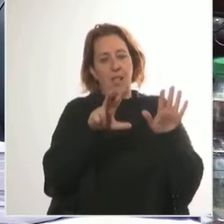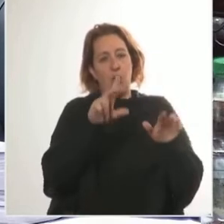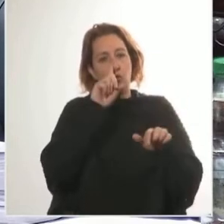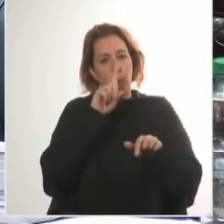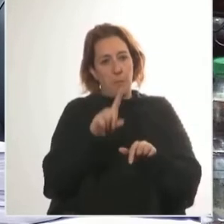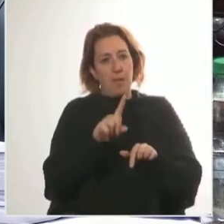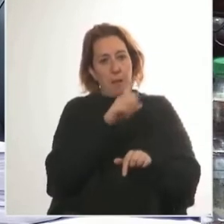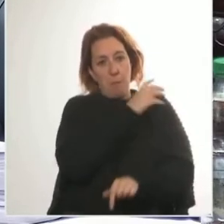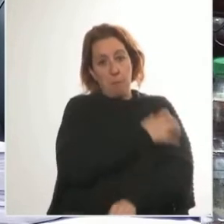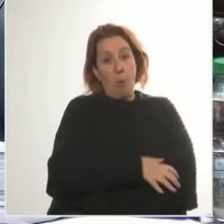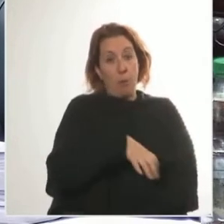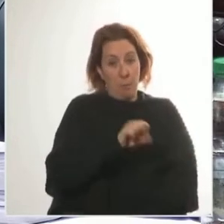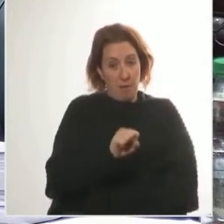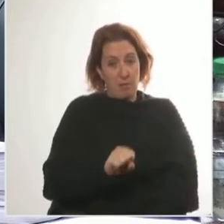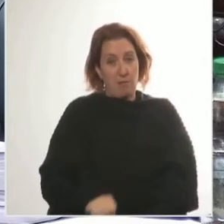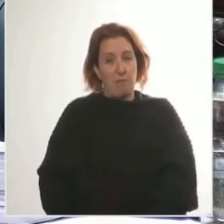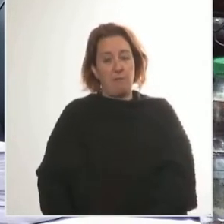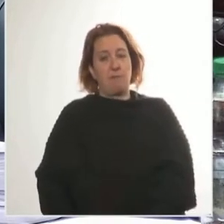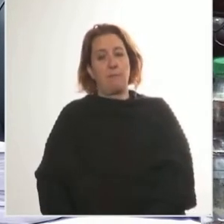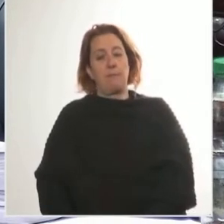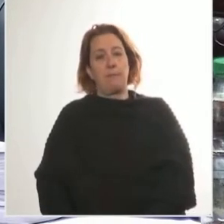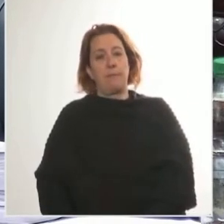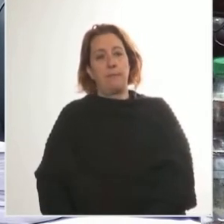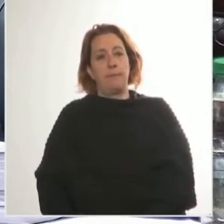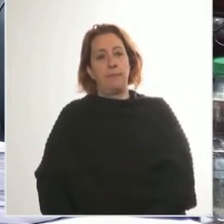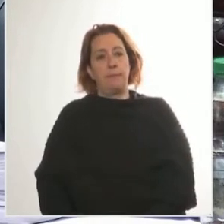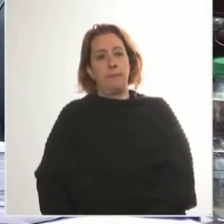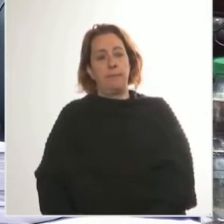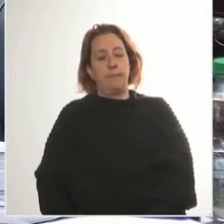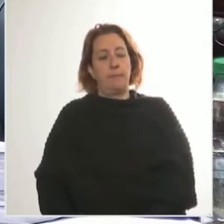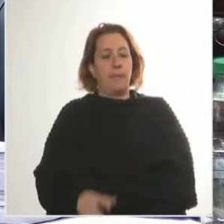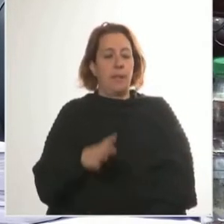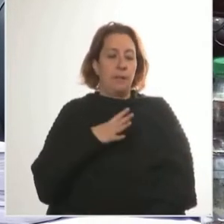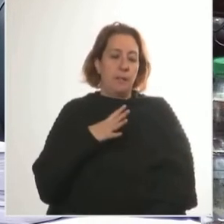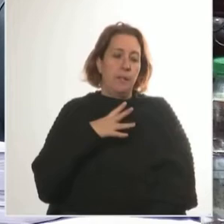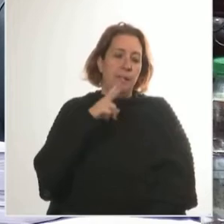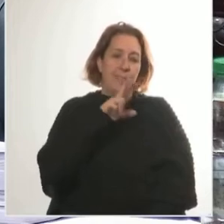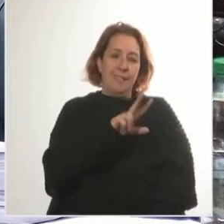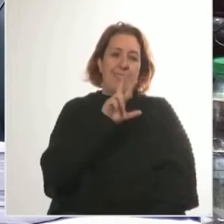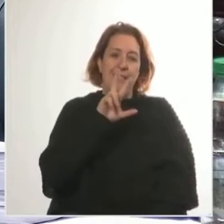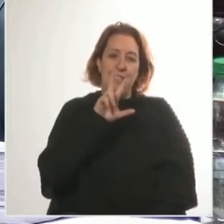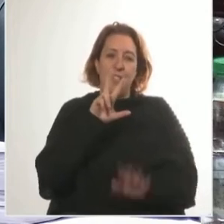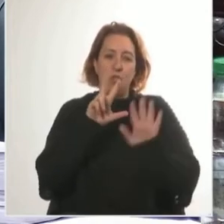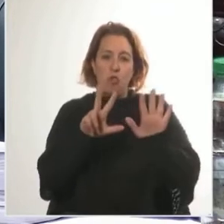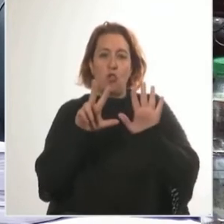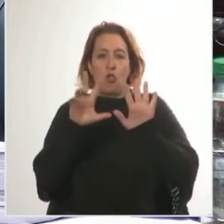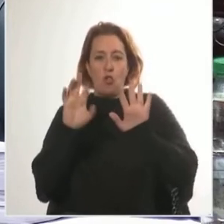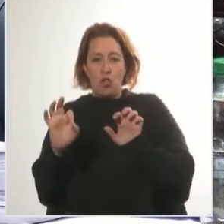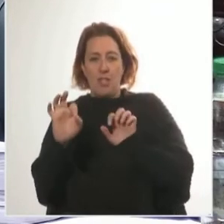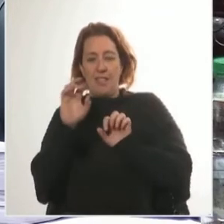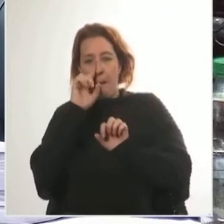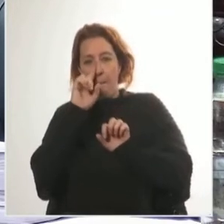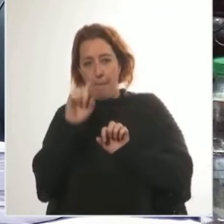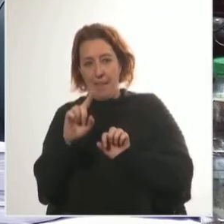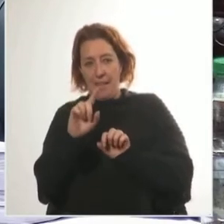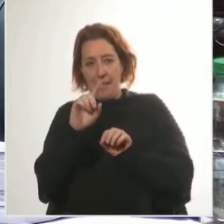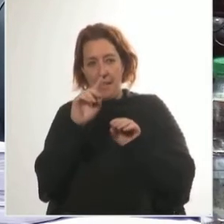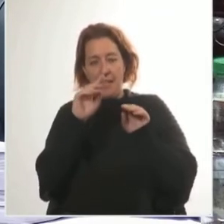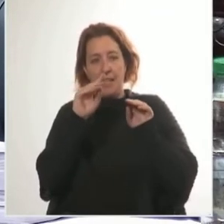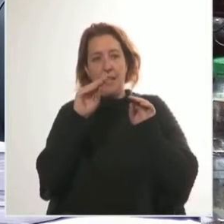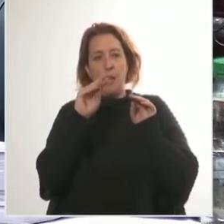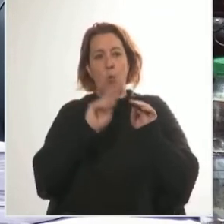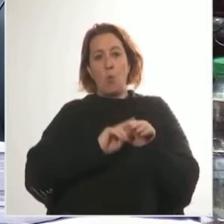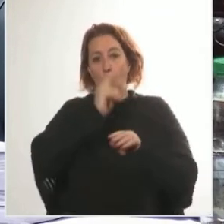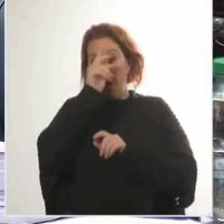78.000 pobres más en el Uruguay. Habría unos 380.000 compatriotas bajo la línea